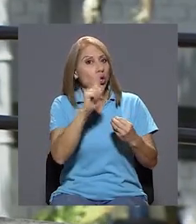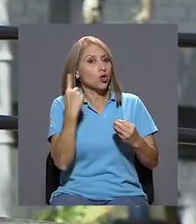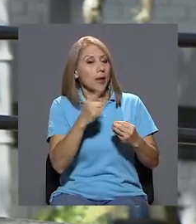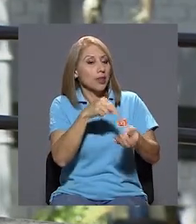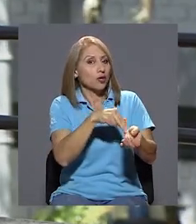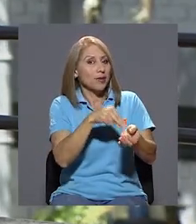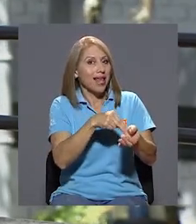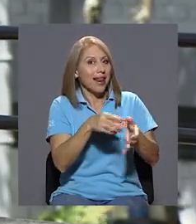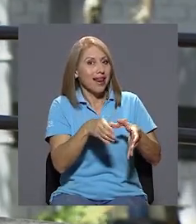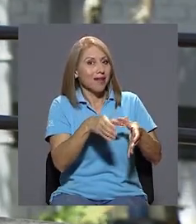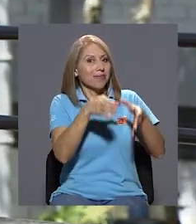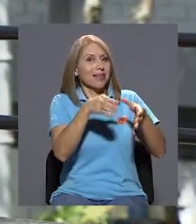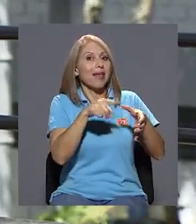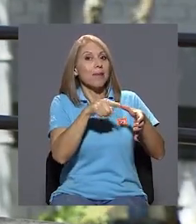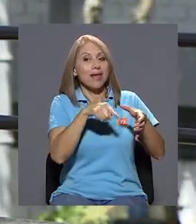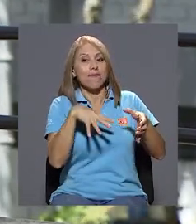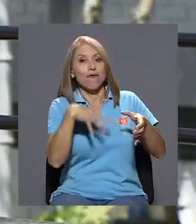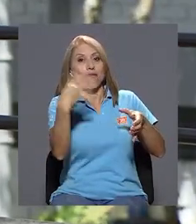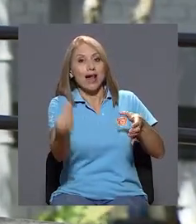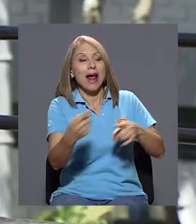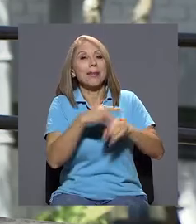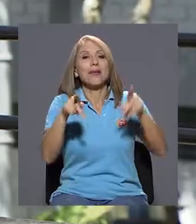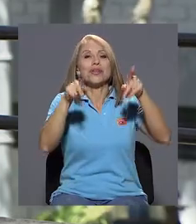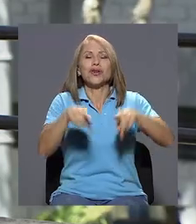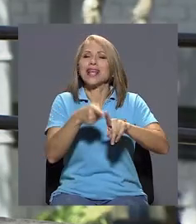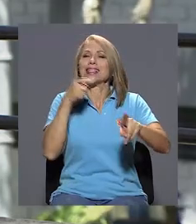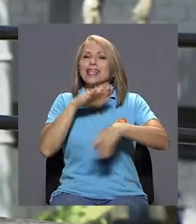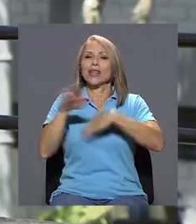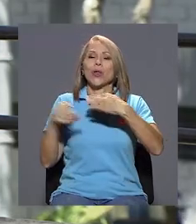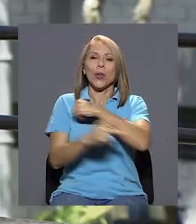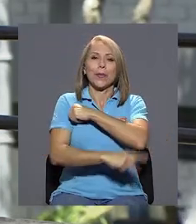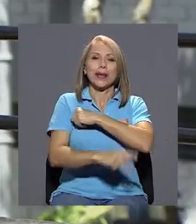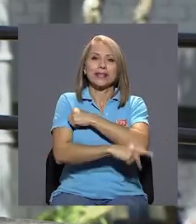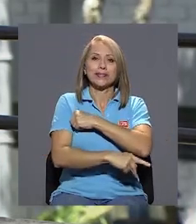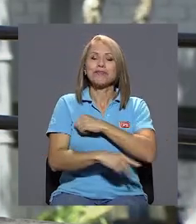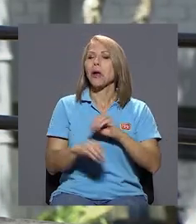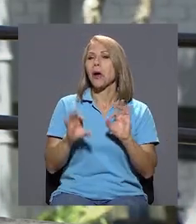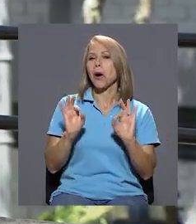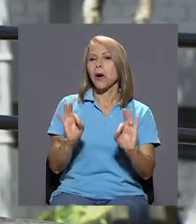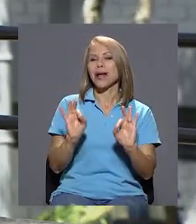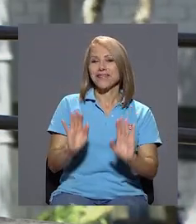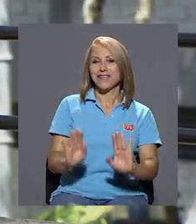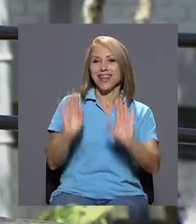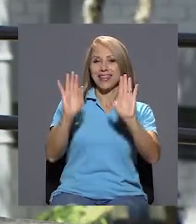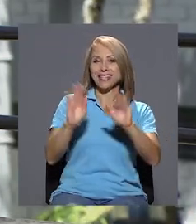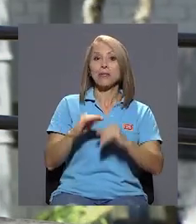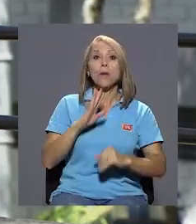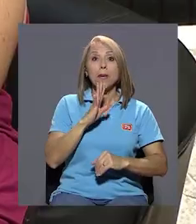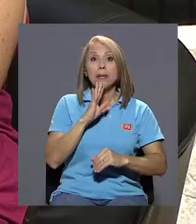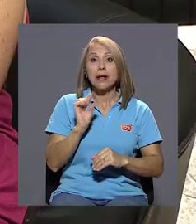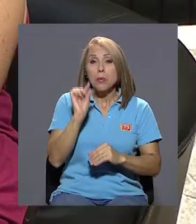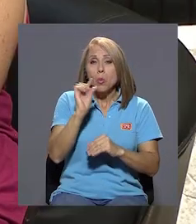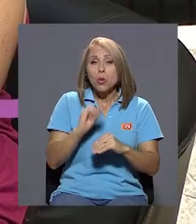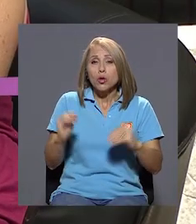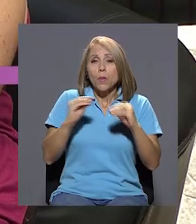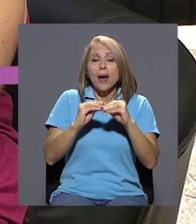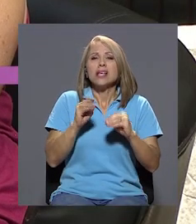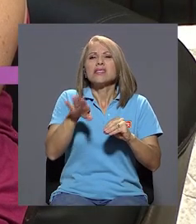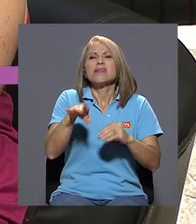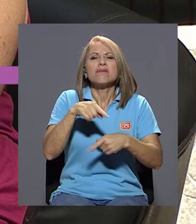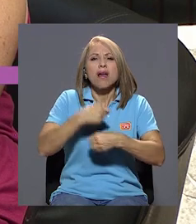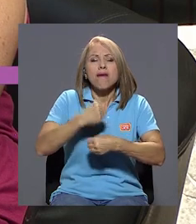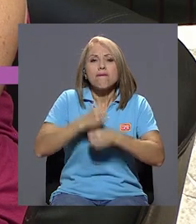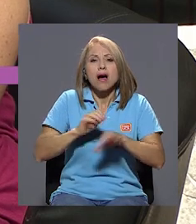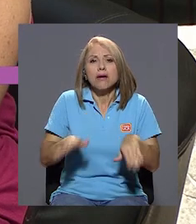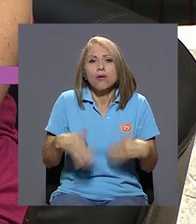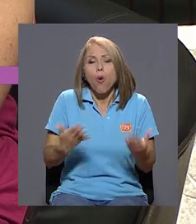fuera del hospital también, pero la población es todo el territorio nacional. Regresan ahí, sí. Ok, fantástico. Bueno, vamos a hablar un poquito